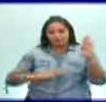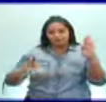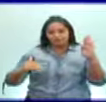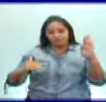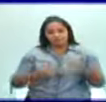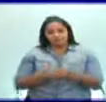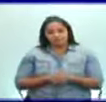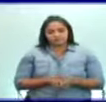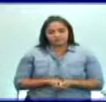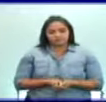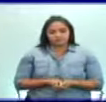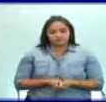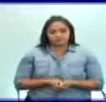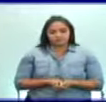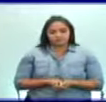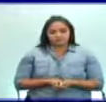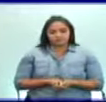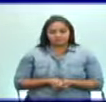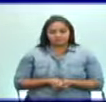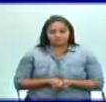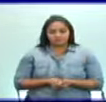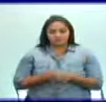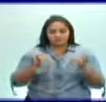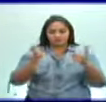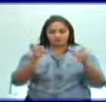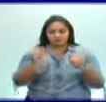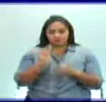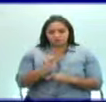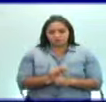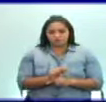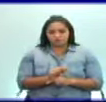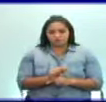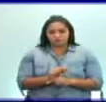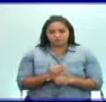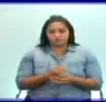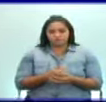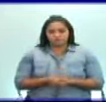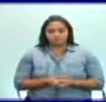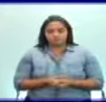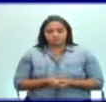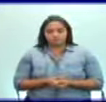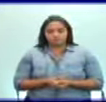e inecuaciones exponenciales tratadas en las clases anteriores.